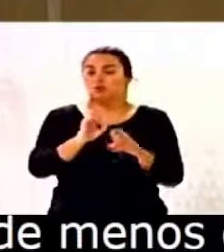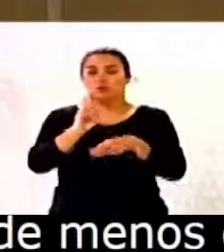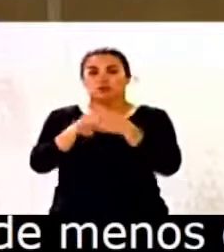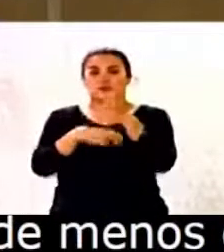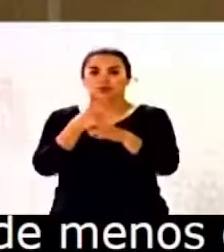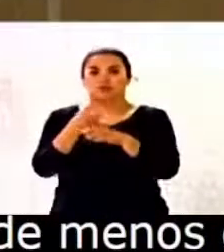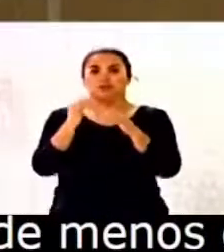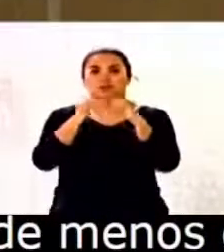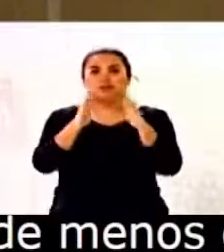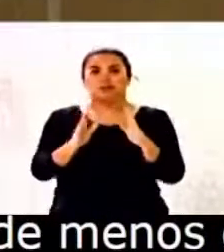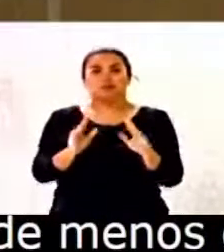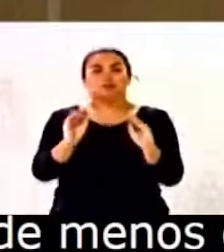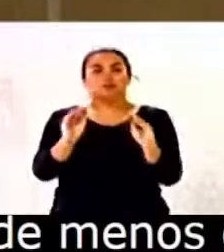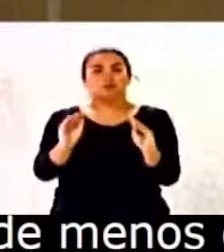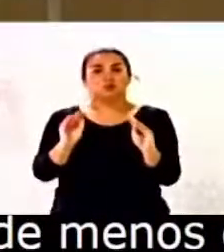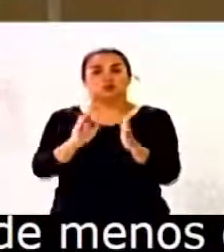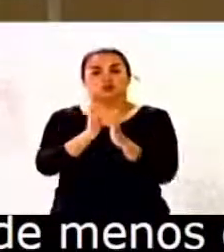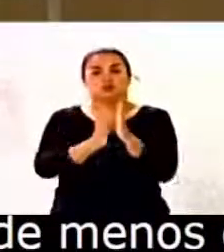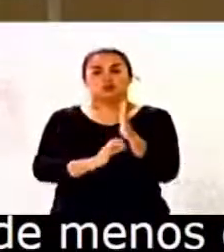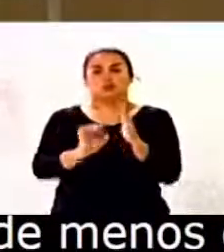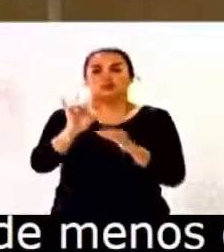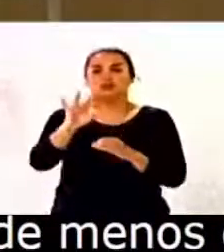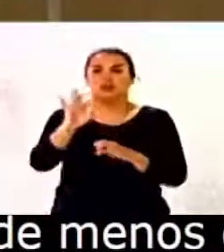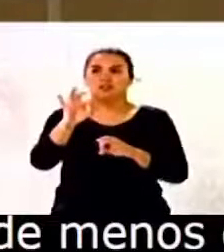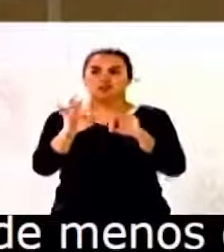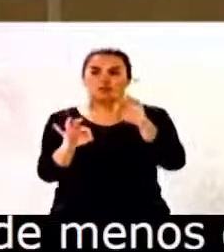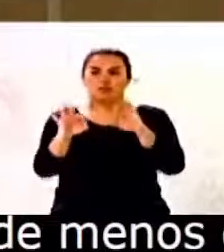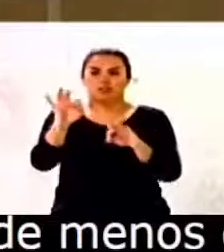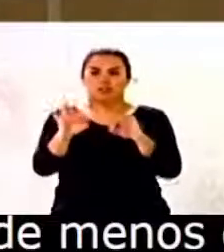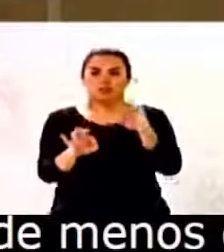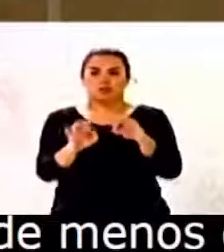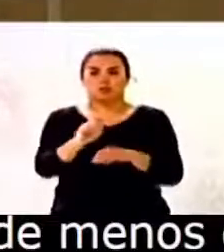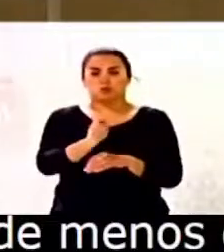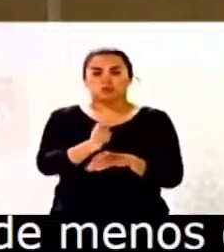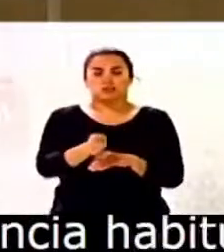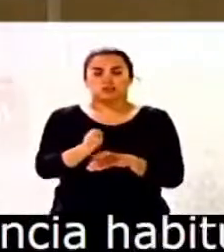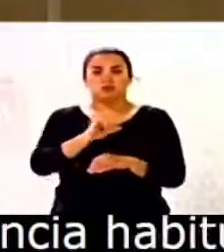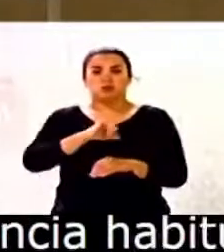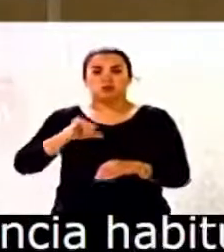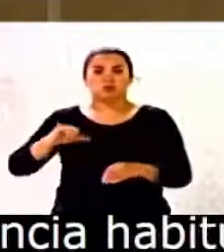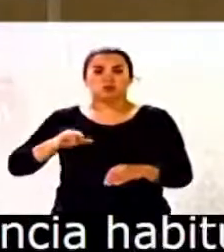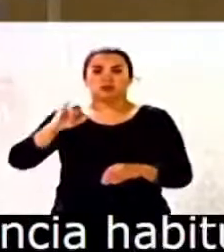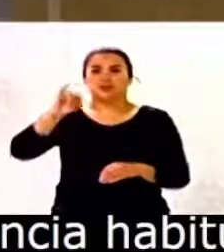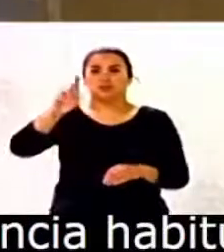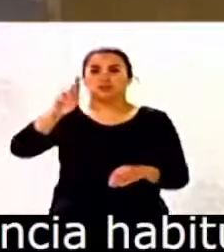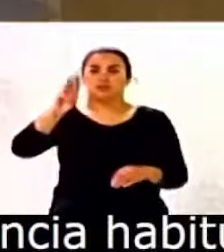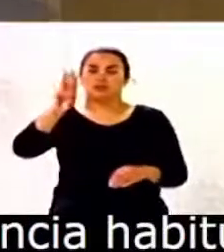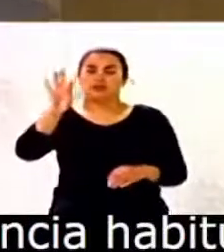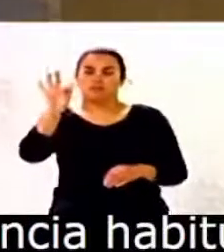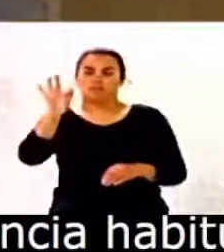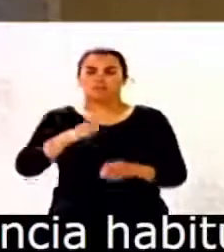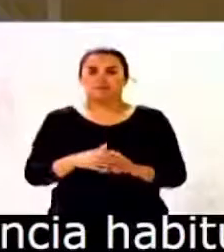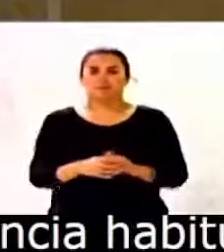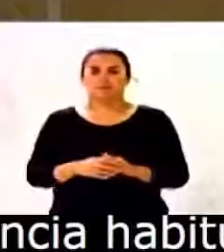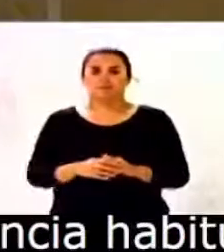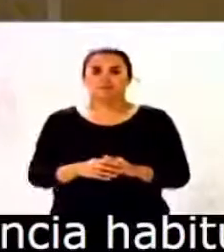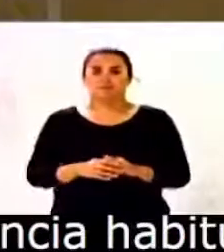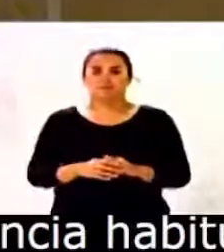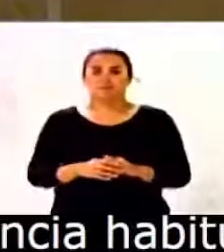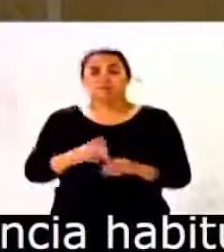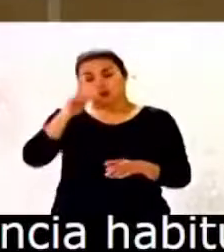residencia habitual, se deducirán un 15% de la cuota autonómica del IRPF. O otro de